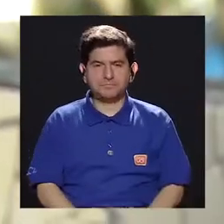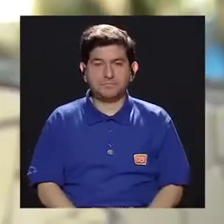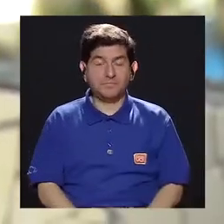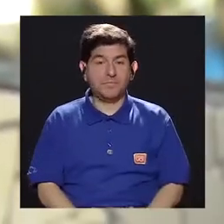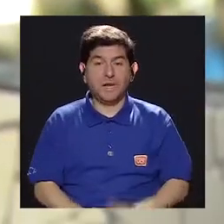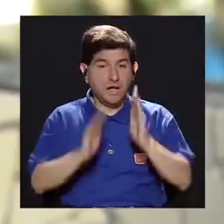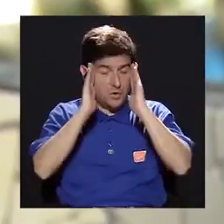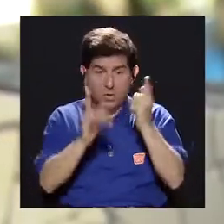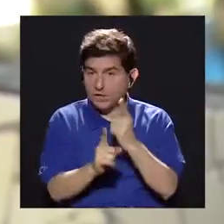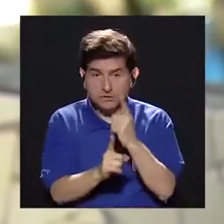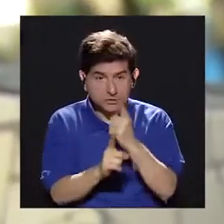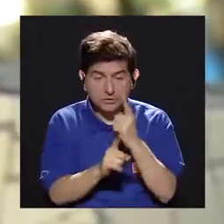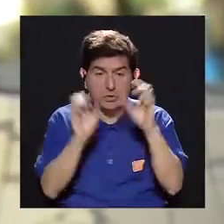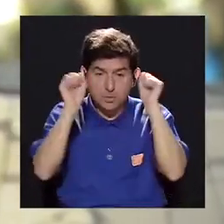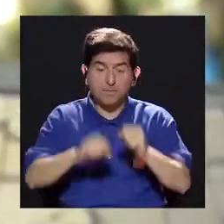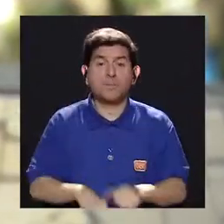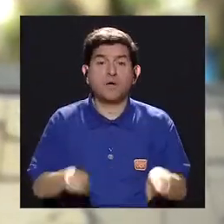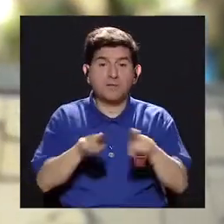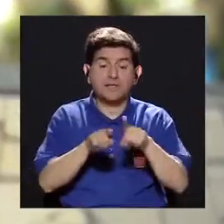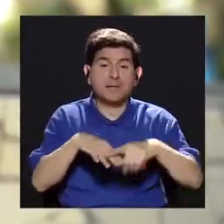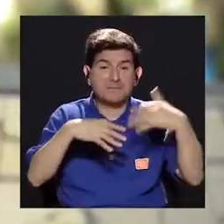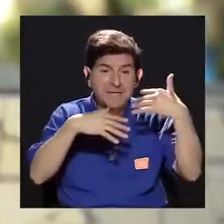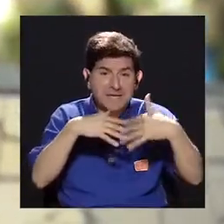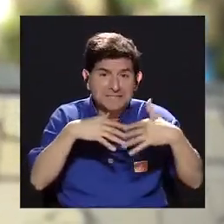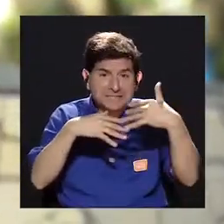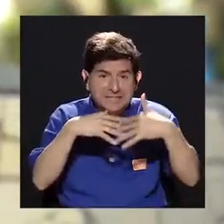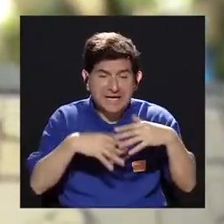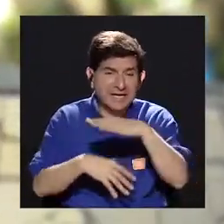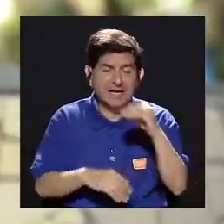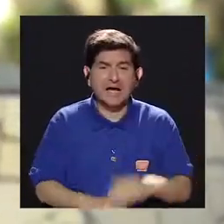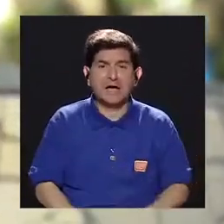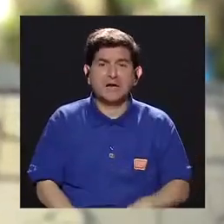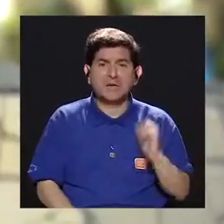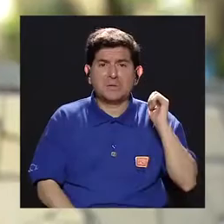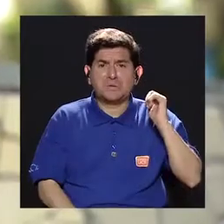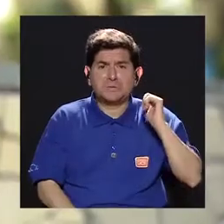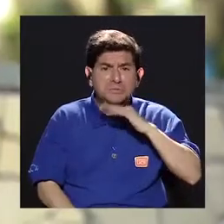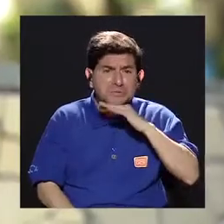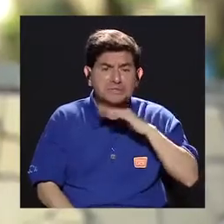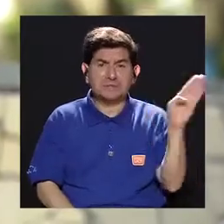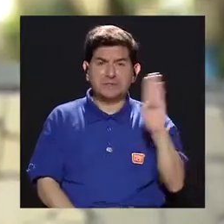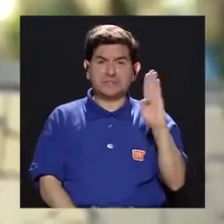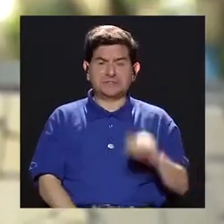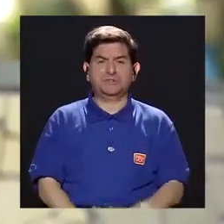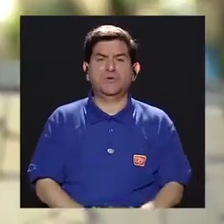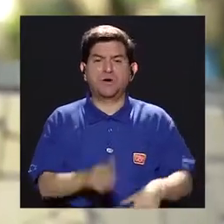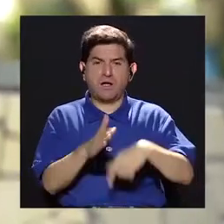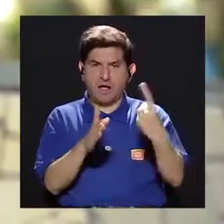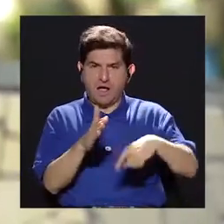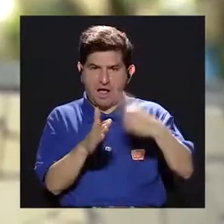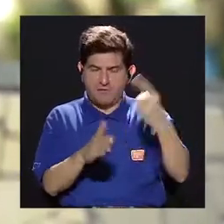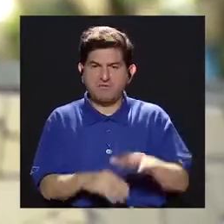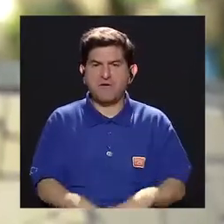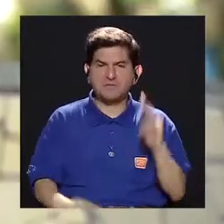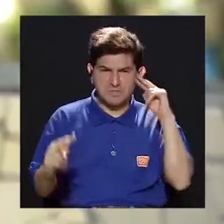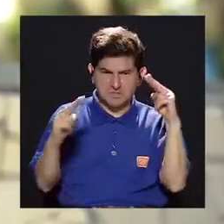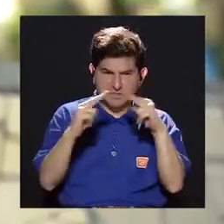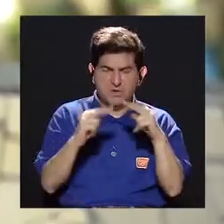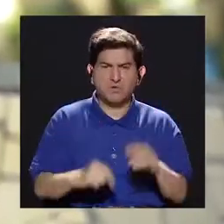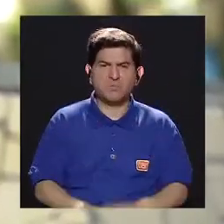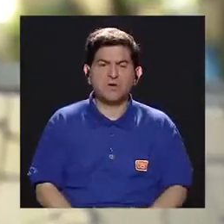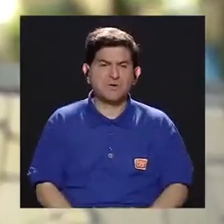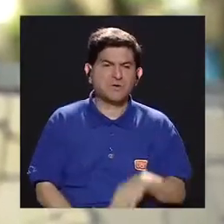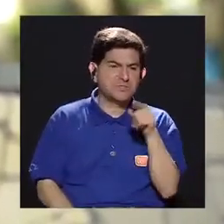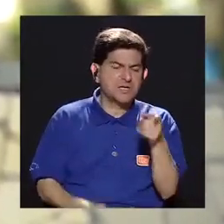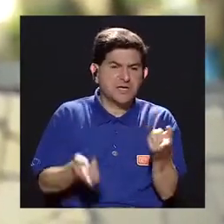y no bien tratado puede dar hasta grietas, sangrar y sobrecontaminarse con una bacteria. Muchas veces es conocido el